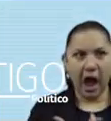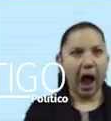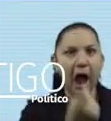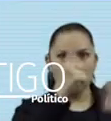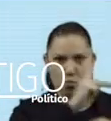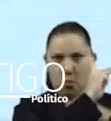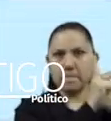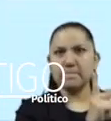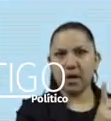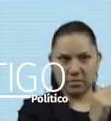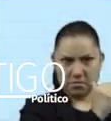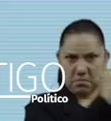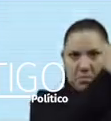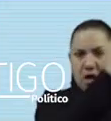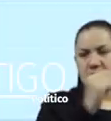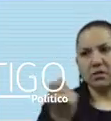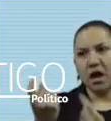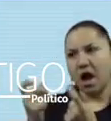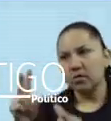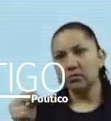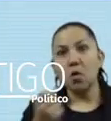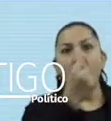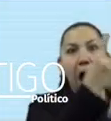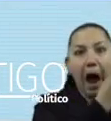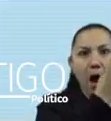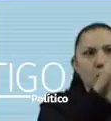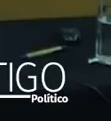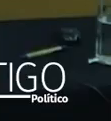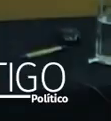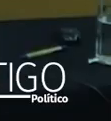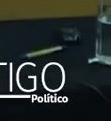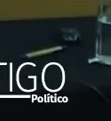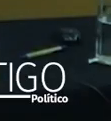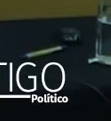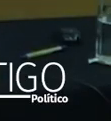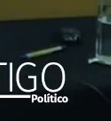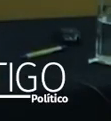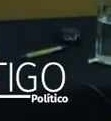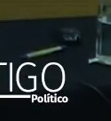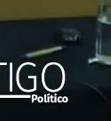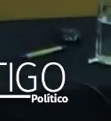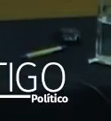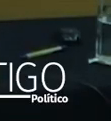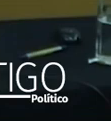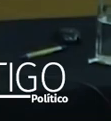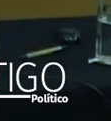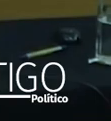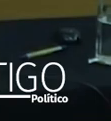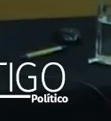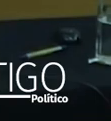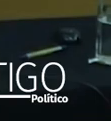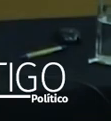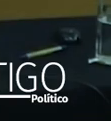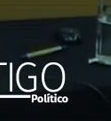es además un referente educativo, por lo que los cambios que emprende el nuevo rector habrán de repercutir en un amplio sector de los estudiantes en México. Lomelí